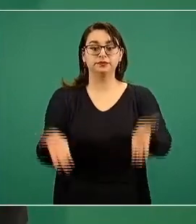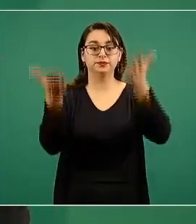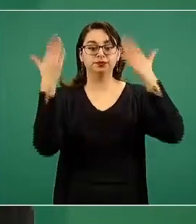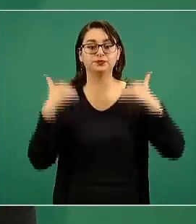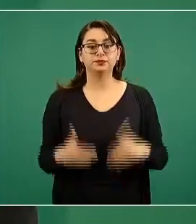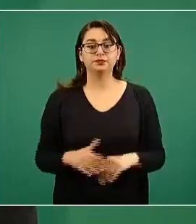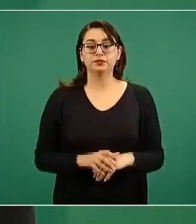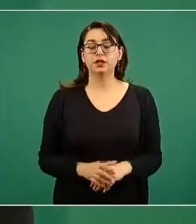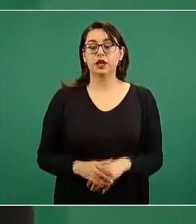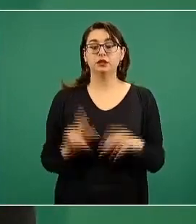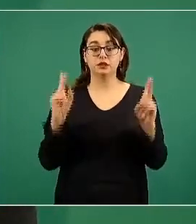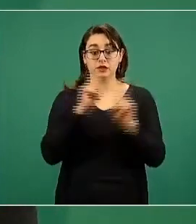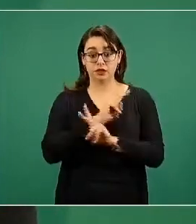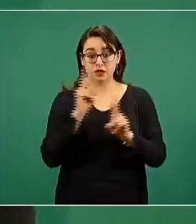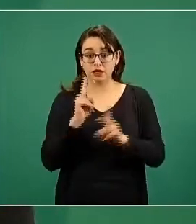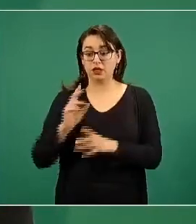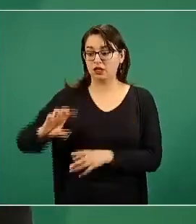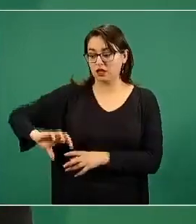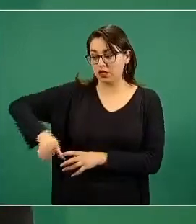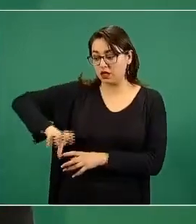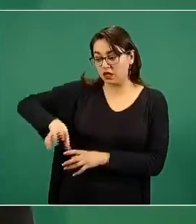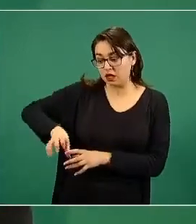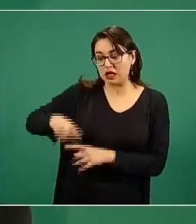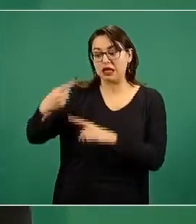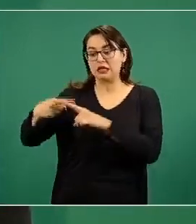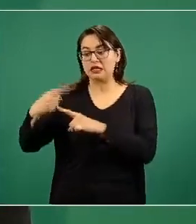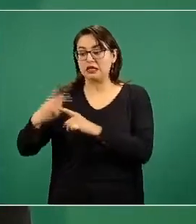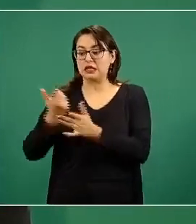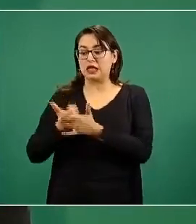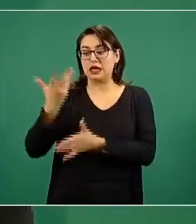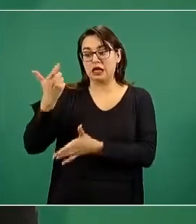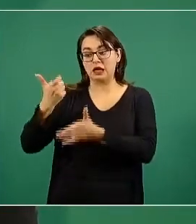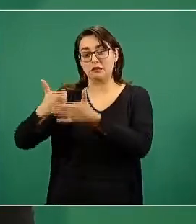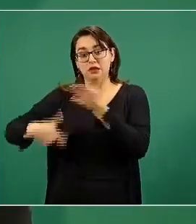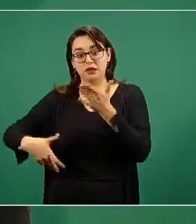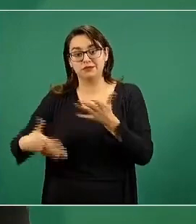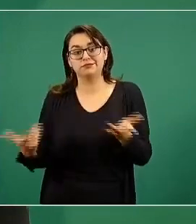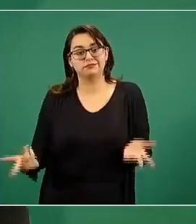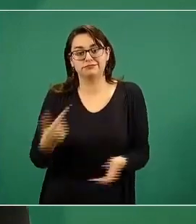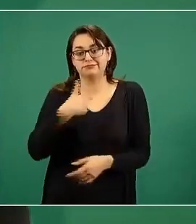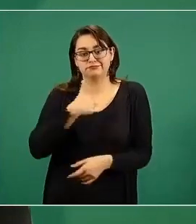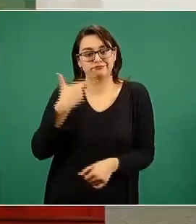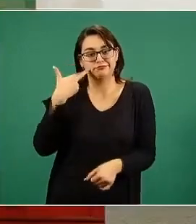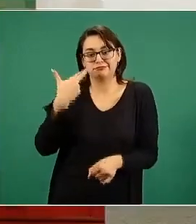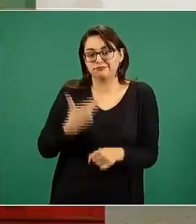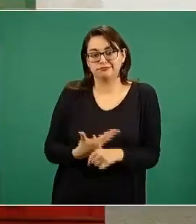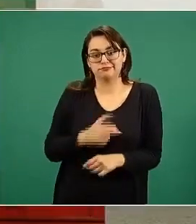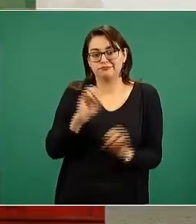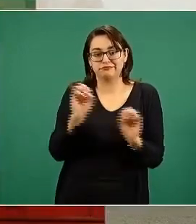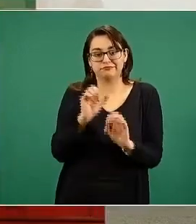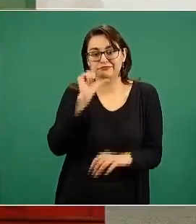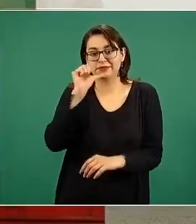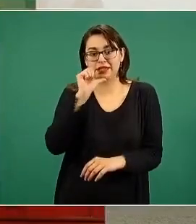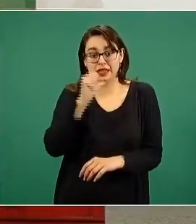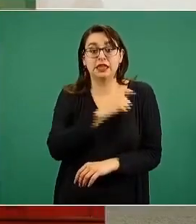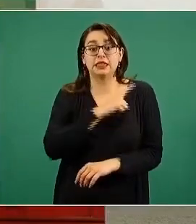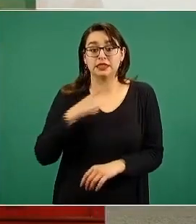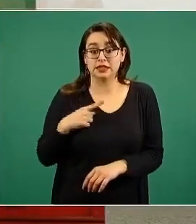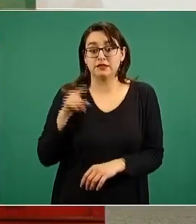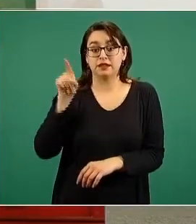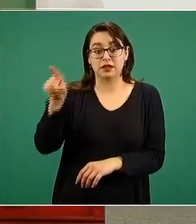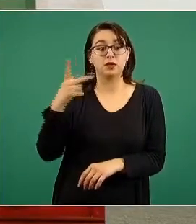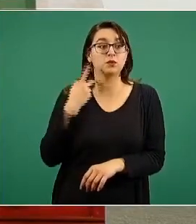quién, pues tendría que verlo ahora en próximas fechas con el